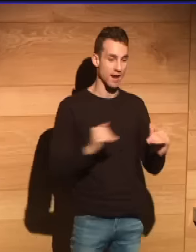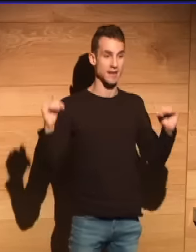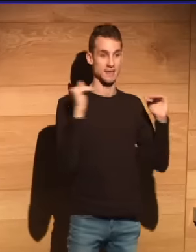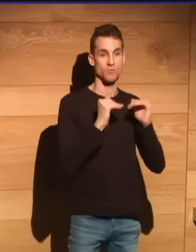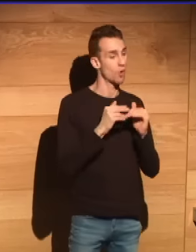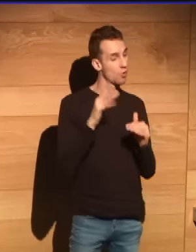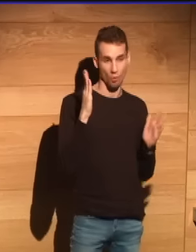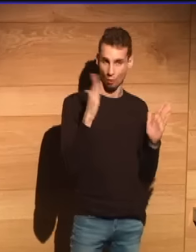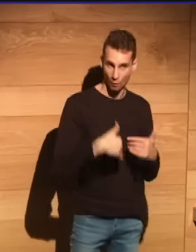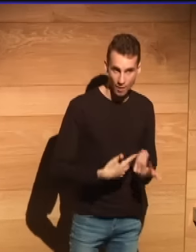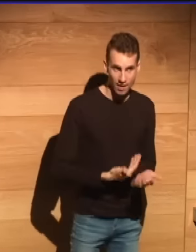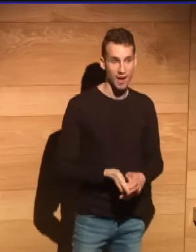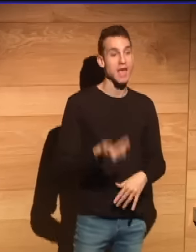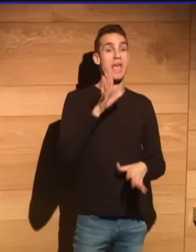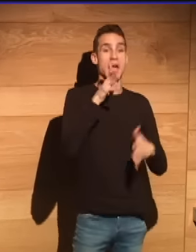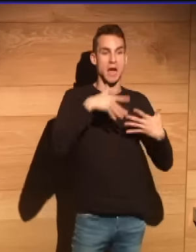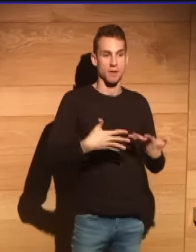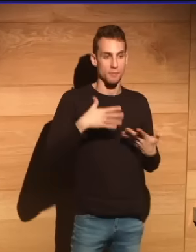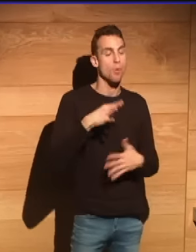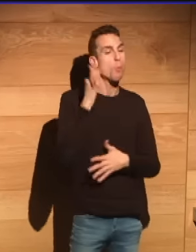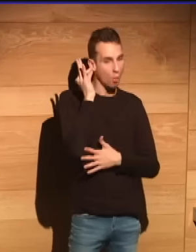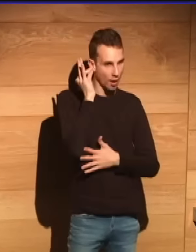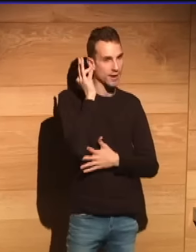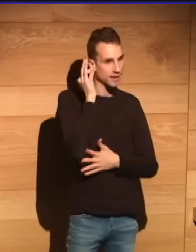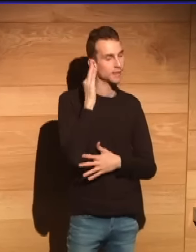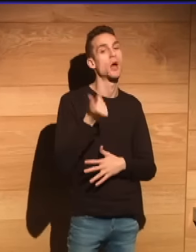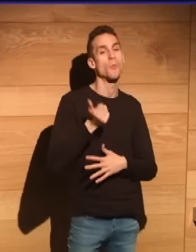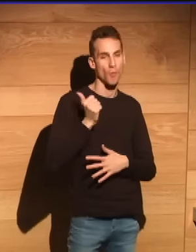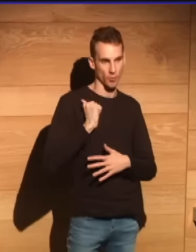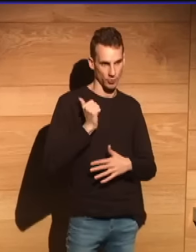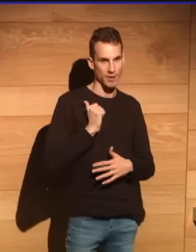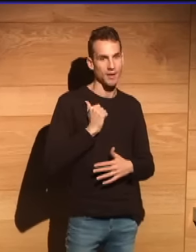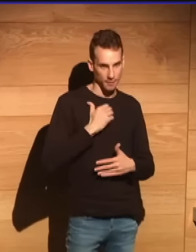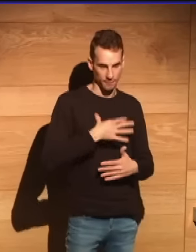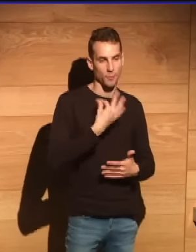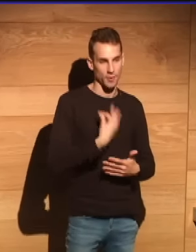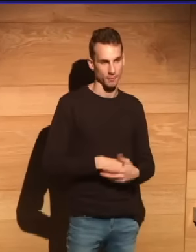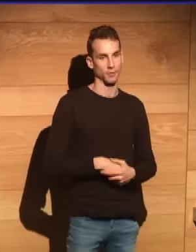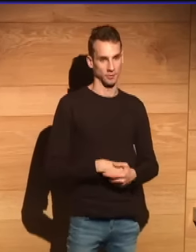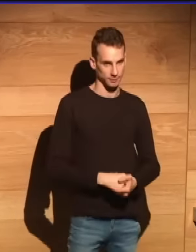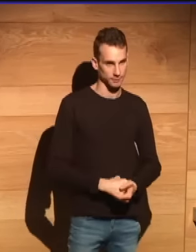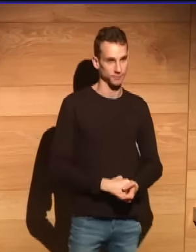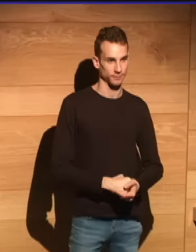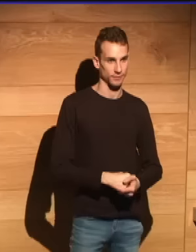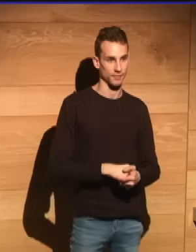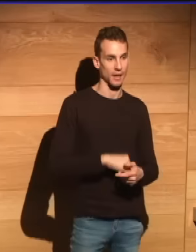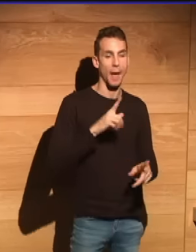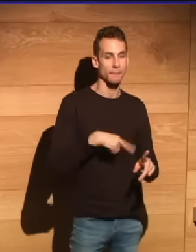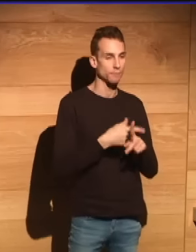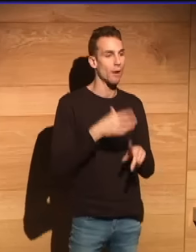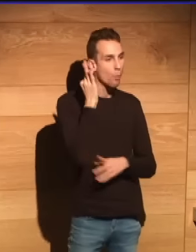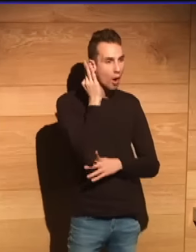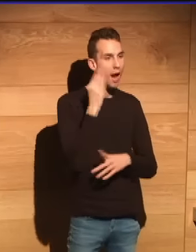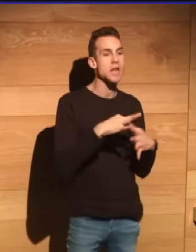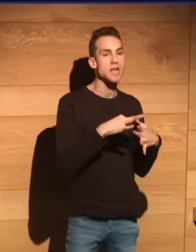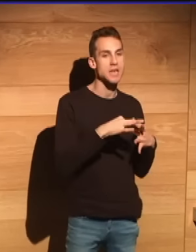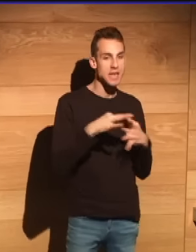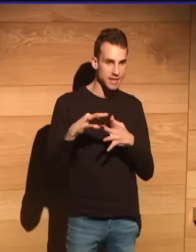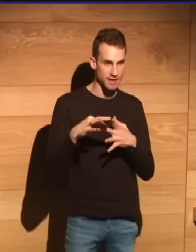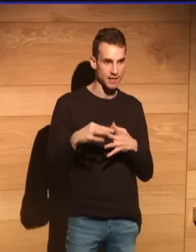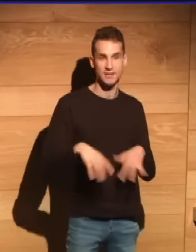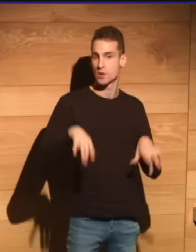pistoletazo de salida, y hoy las mujeres tenemos esa gran oportunidad para estar aquí, y con mujeres líderes como la que